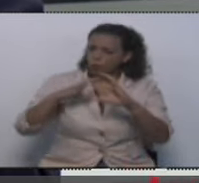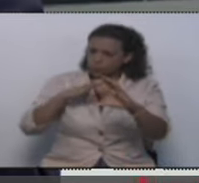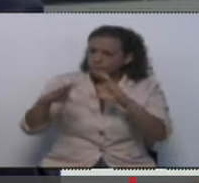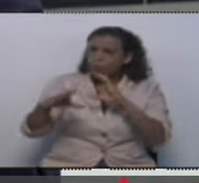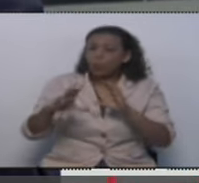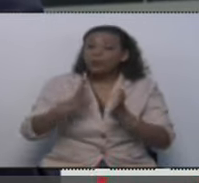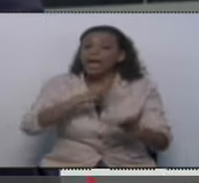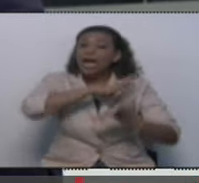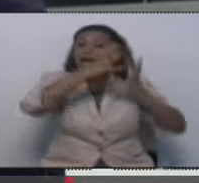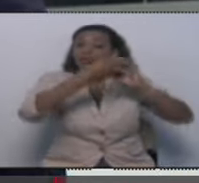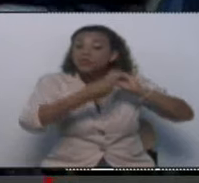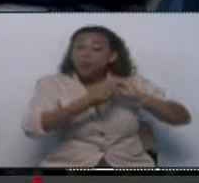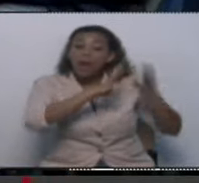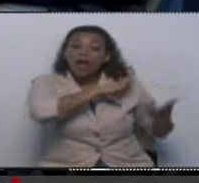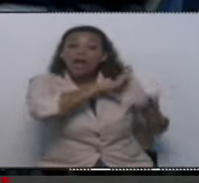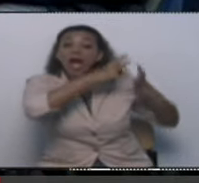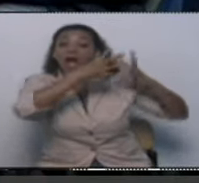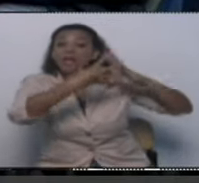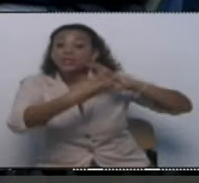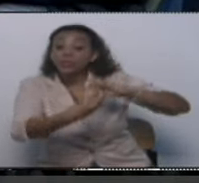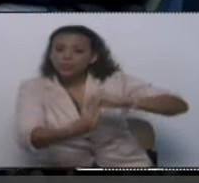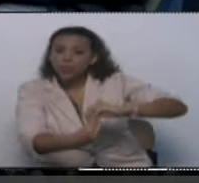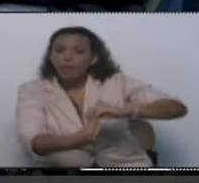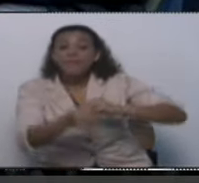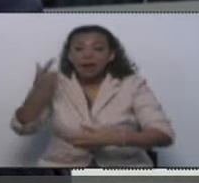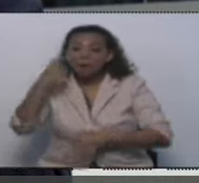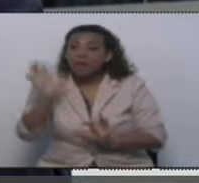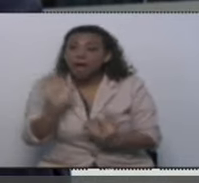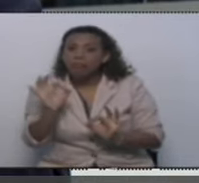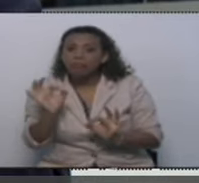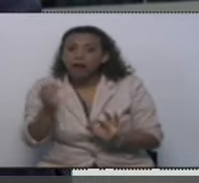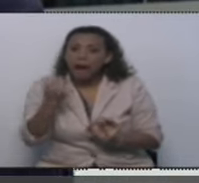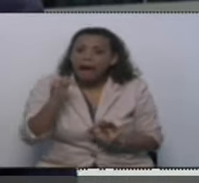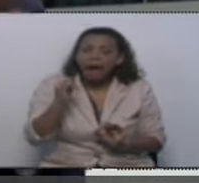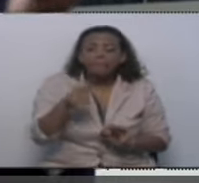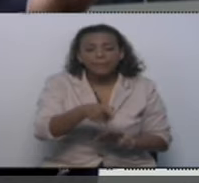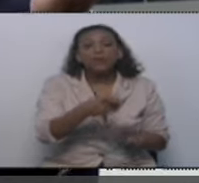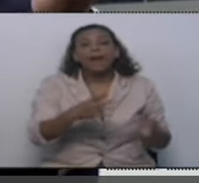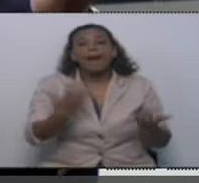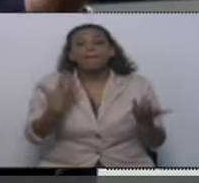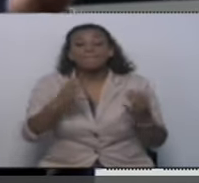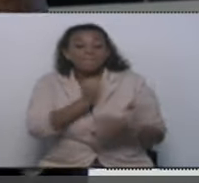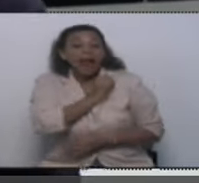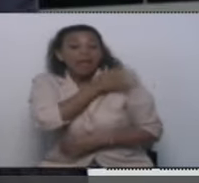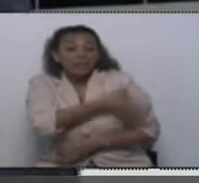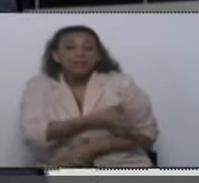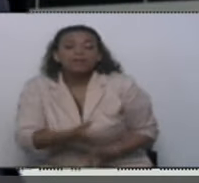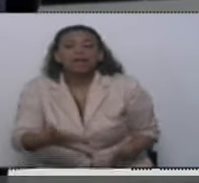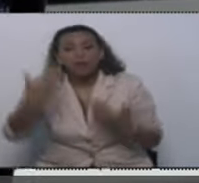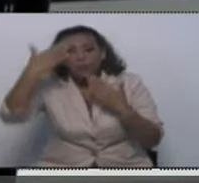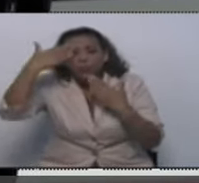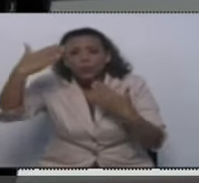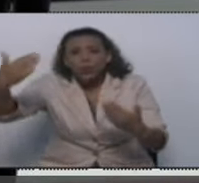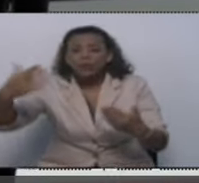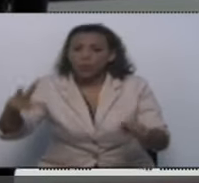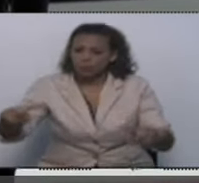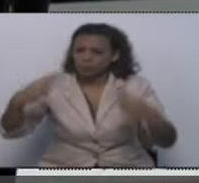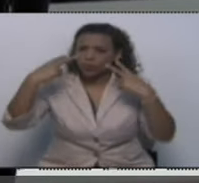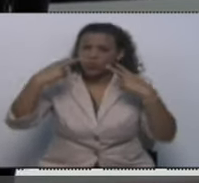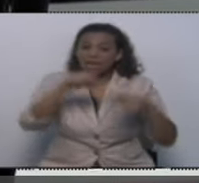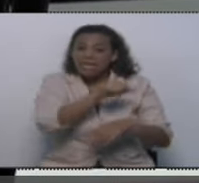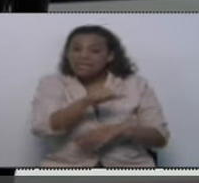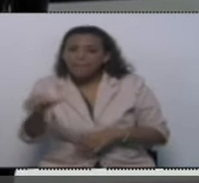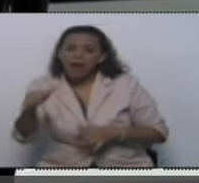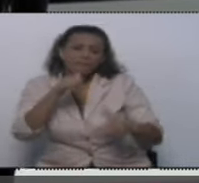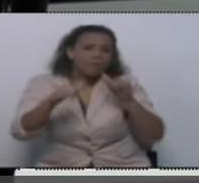recorrido entonces por toda esta historia. Claro, ojalá pudiéramos tener el mapamundi. Bueno, embajador de Palestina, denos un saludo. Lo he visto muy activo